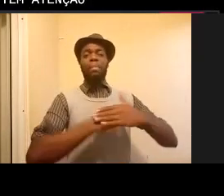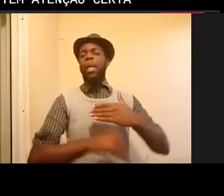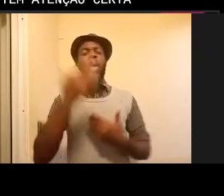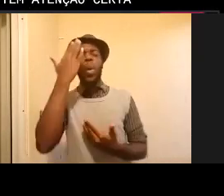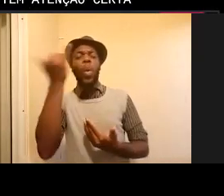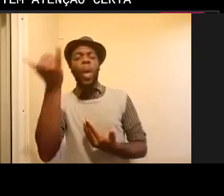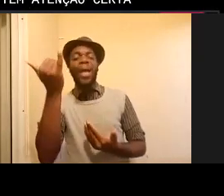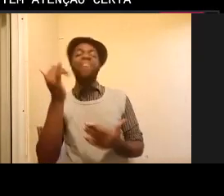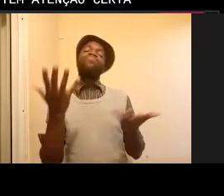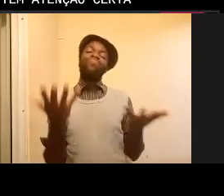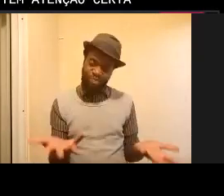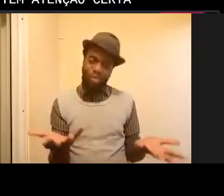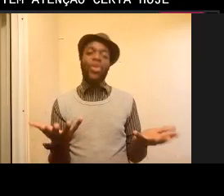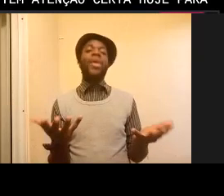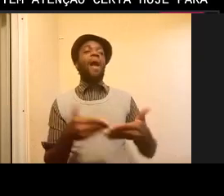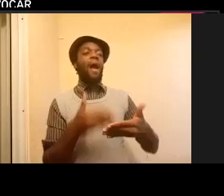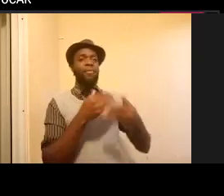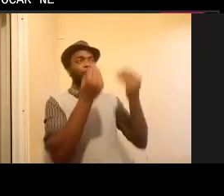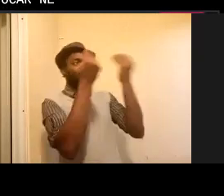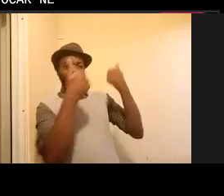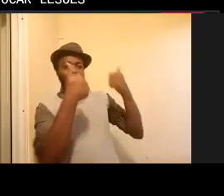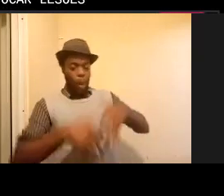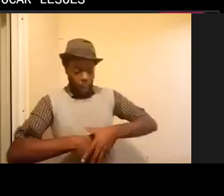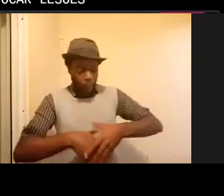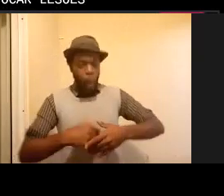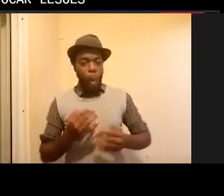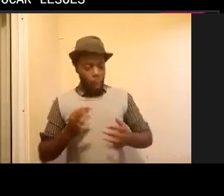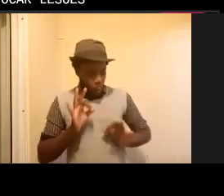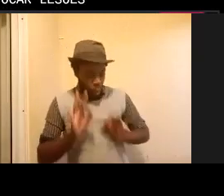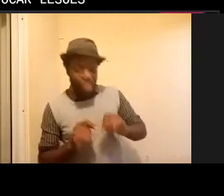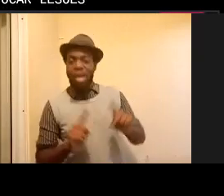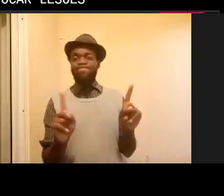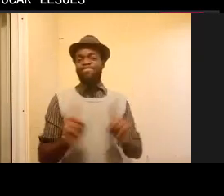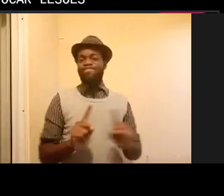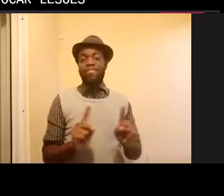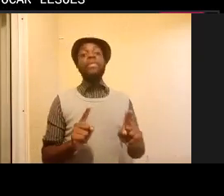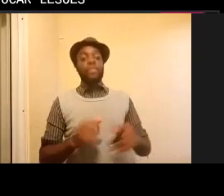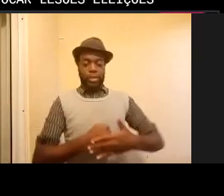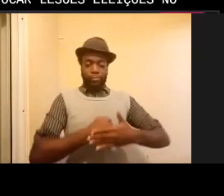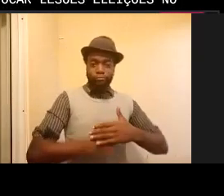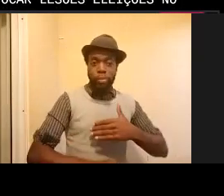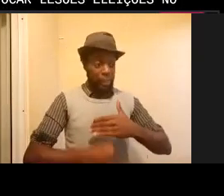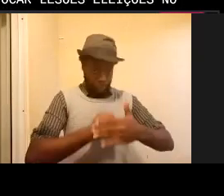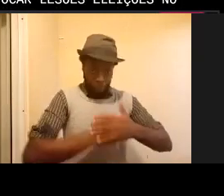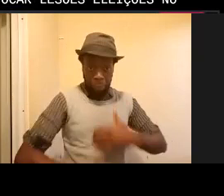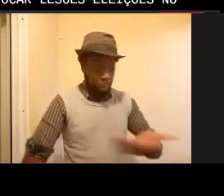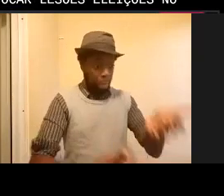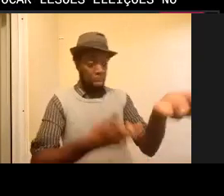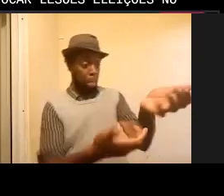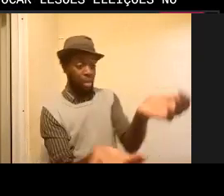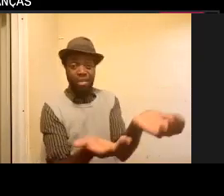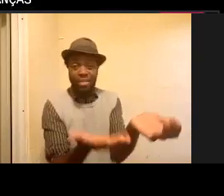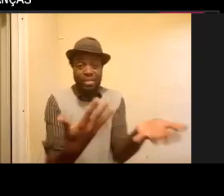provocar lesiones en estos infantes. Entonces, por eso es muy,